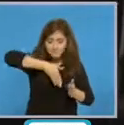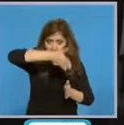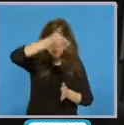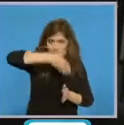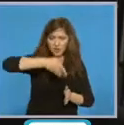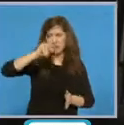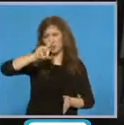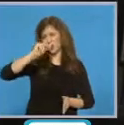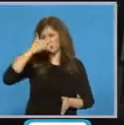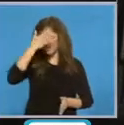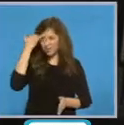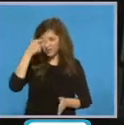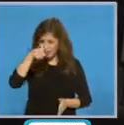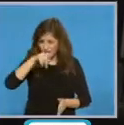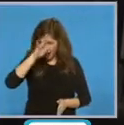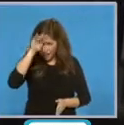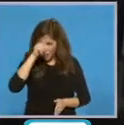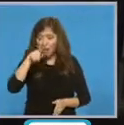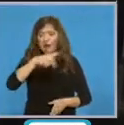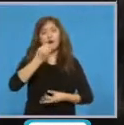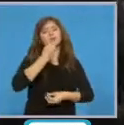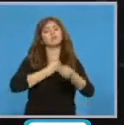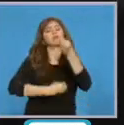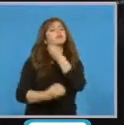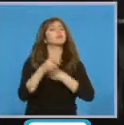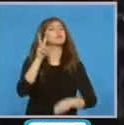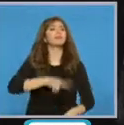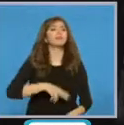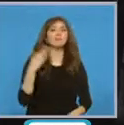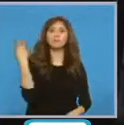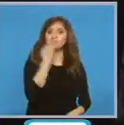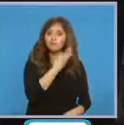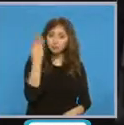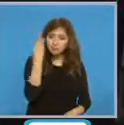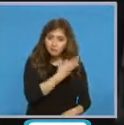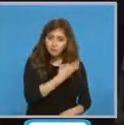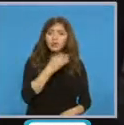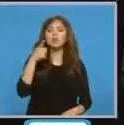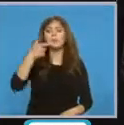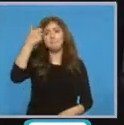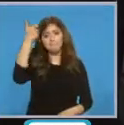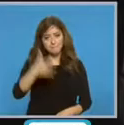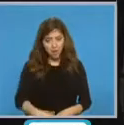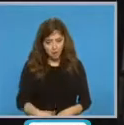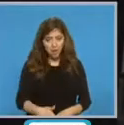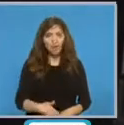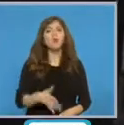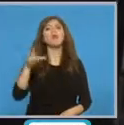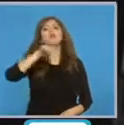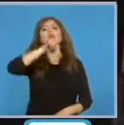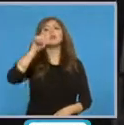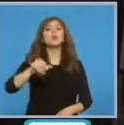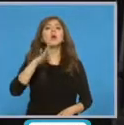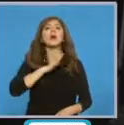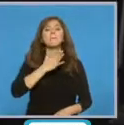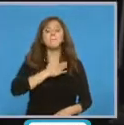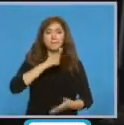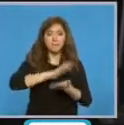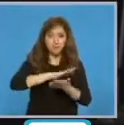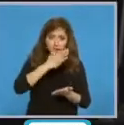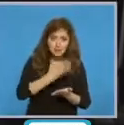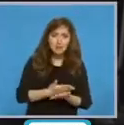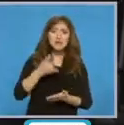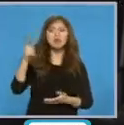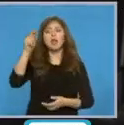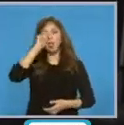se acuerdan. Ahí se comía bien sabroso y económico. Cafecito, milanesa, nieve, refresquito.